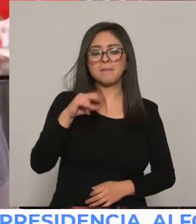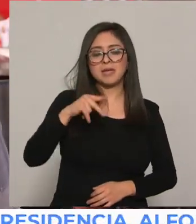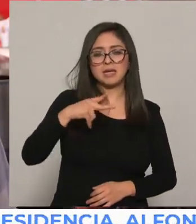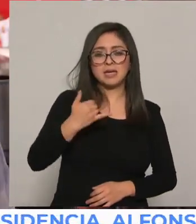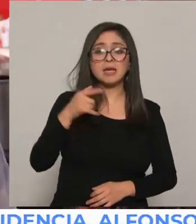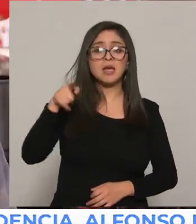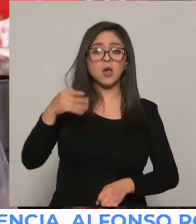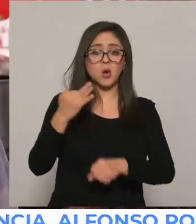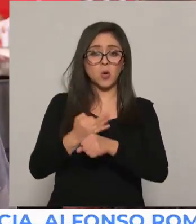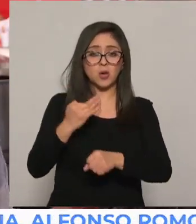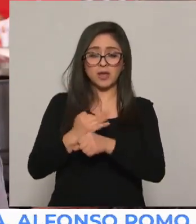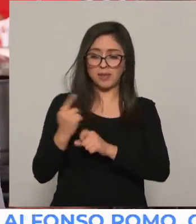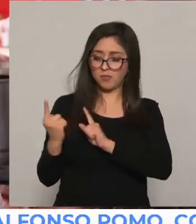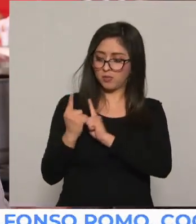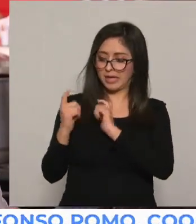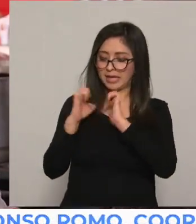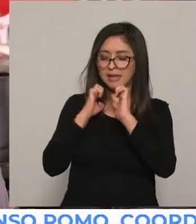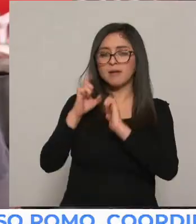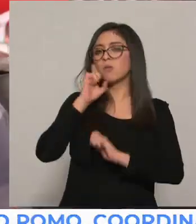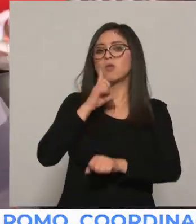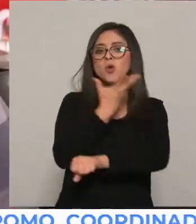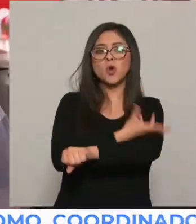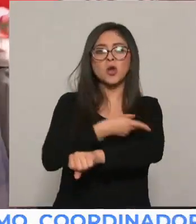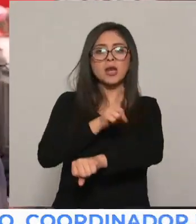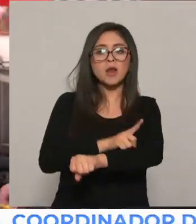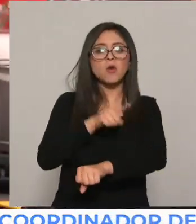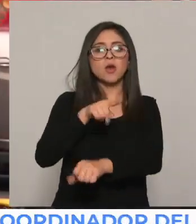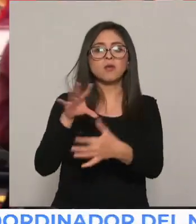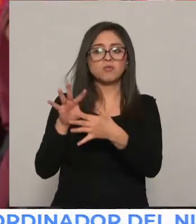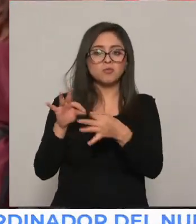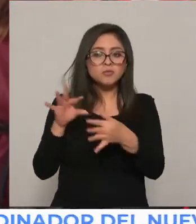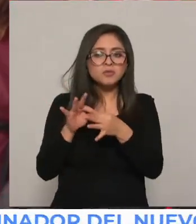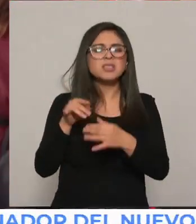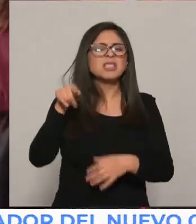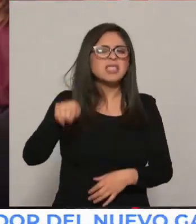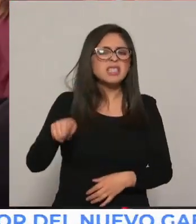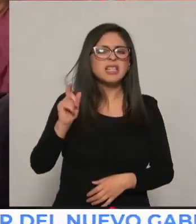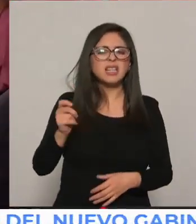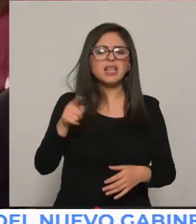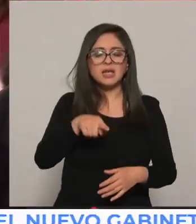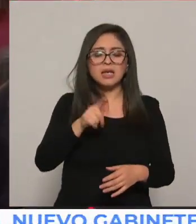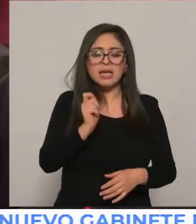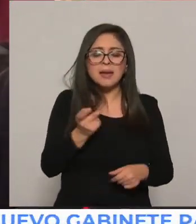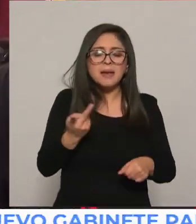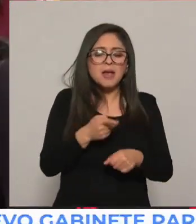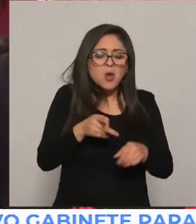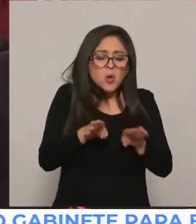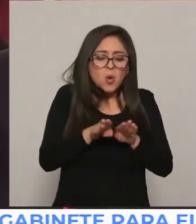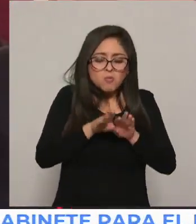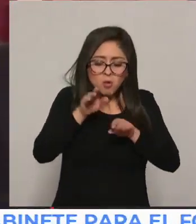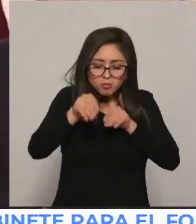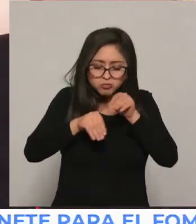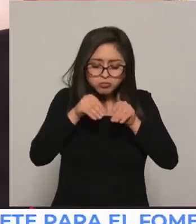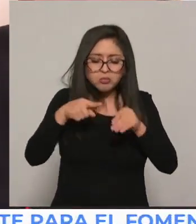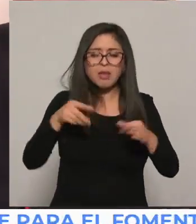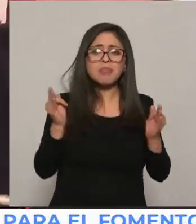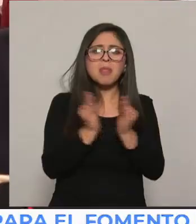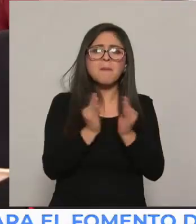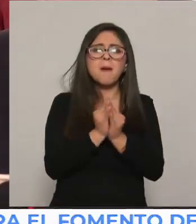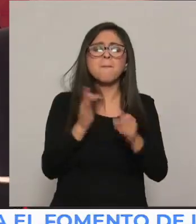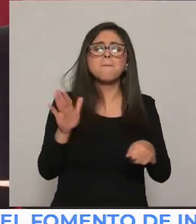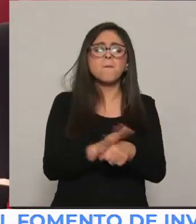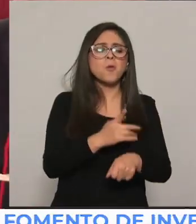con la coordinadora de este local, está aquí al lado mío, y nos va a platicar un poquito en qué consiste este tamal y por qué a la gente le gusta